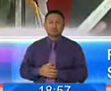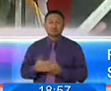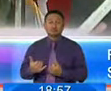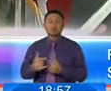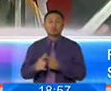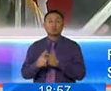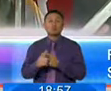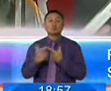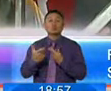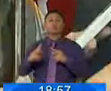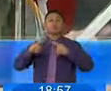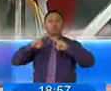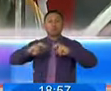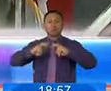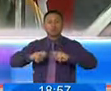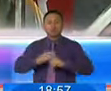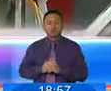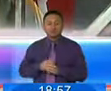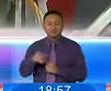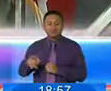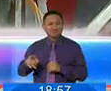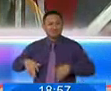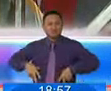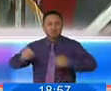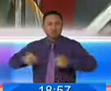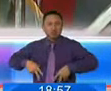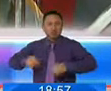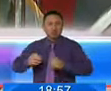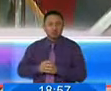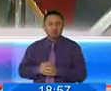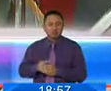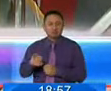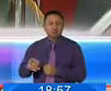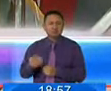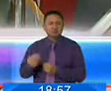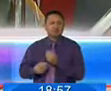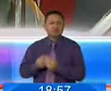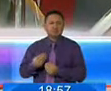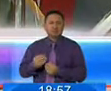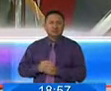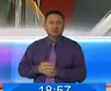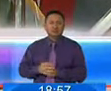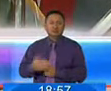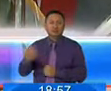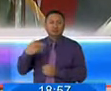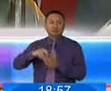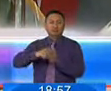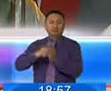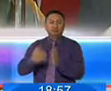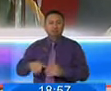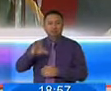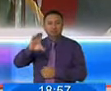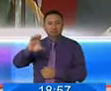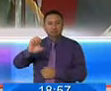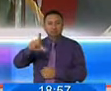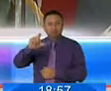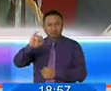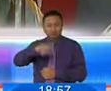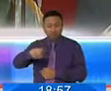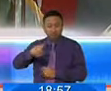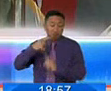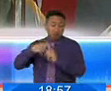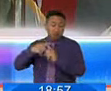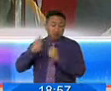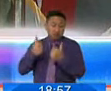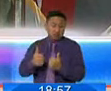una investigación a esos gastos. La tarea que viene haciendo el Contralor Celi es positiva y yo